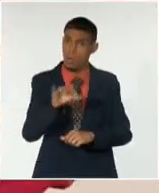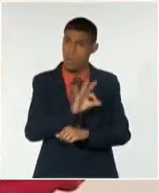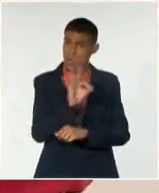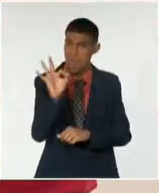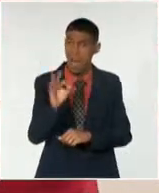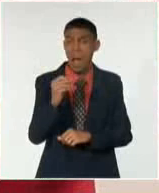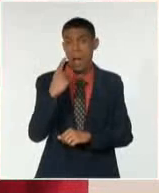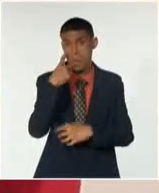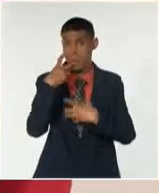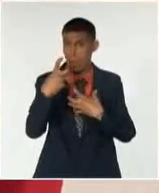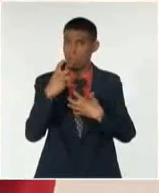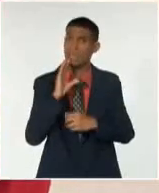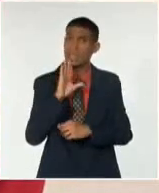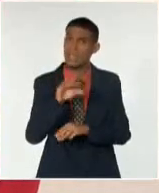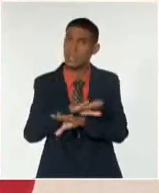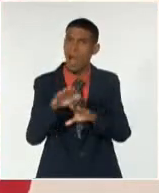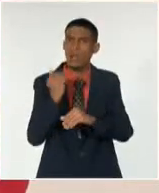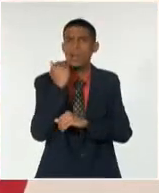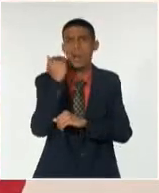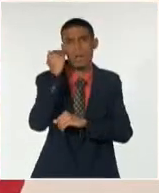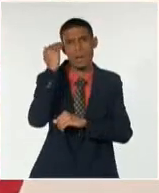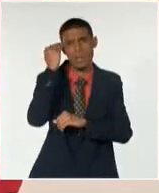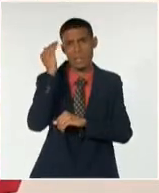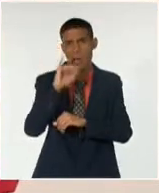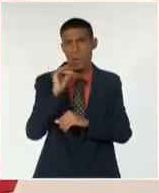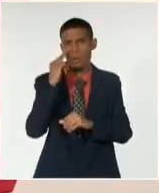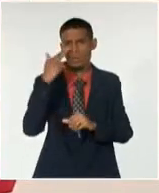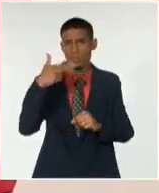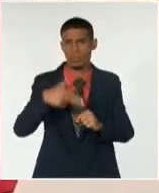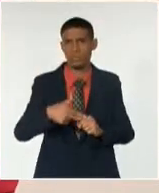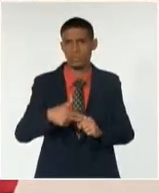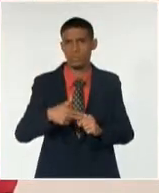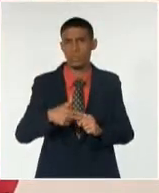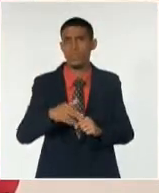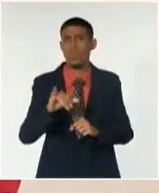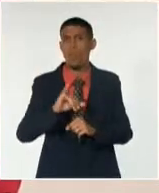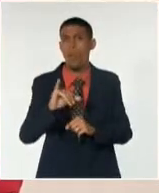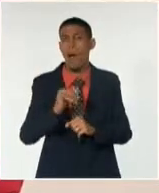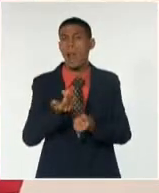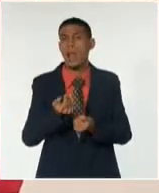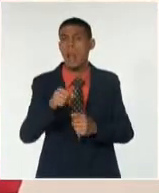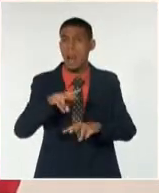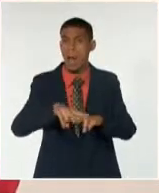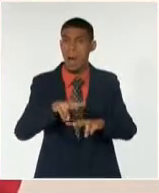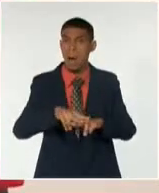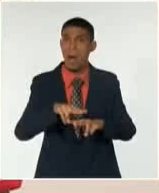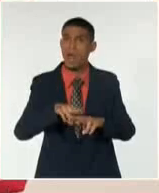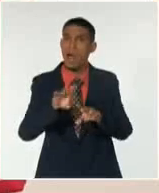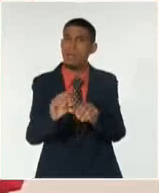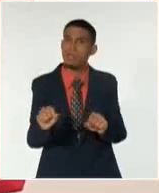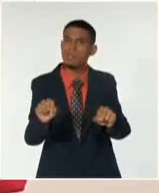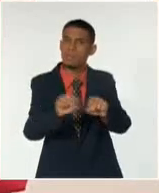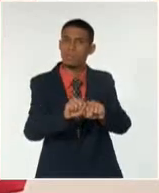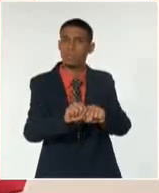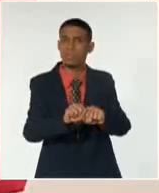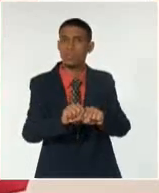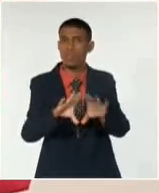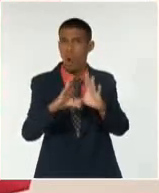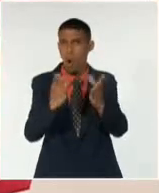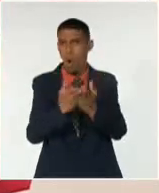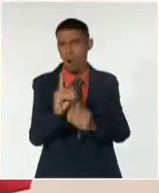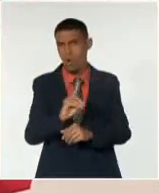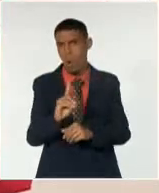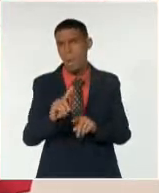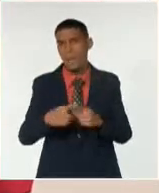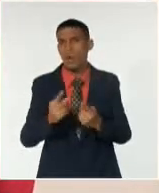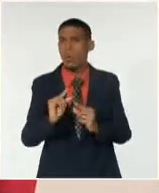hay capacidades de generación en la generación móvil en la Bahía de La Habana que ya sincronizaron. No todas, pero ya están